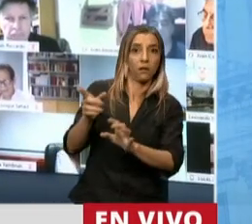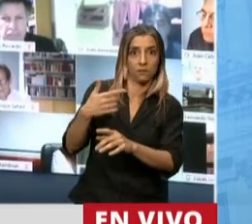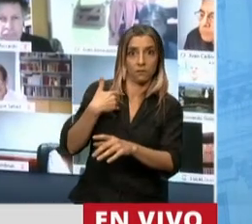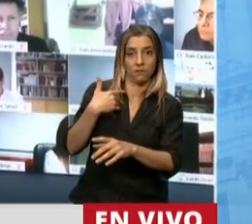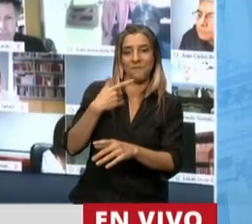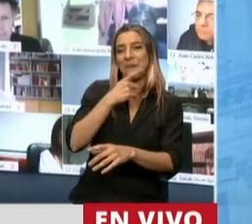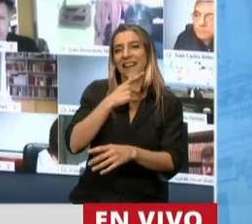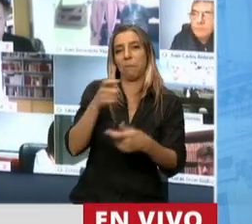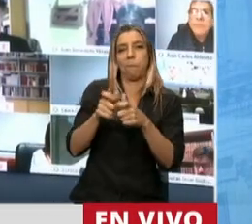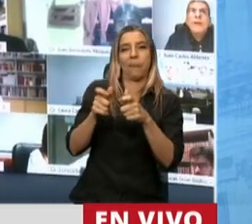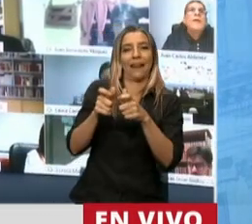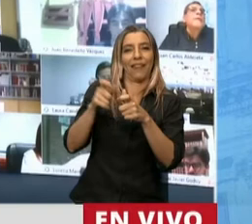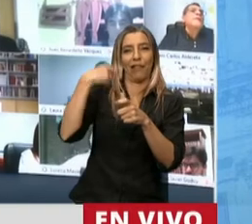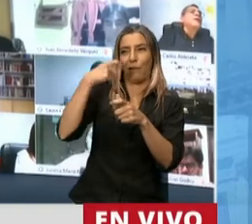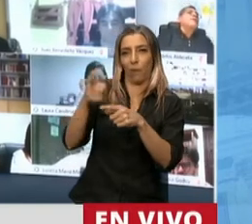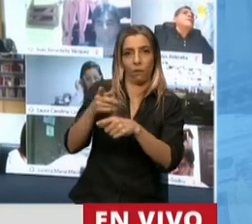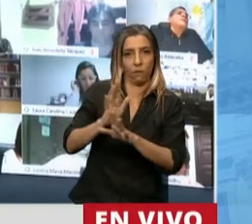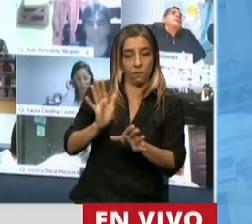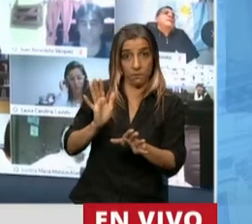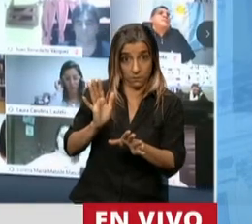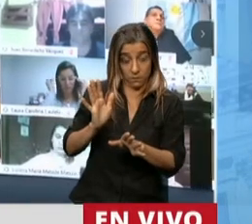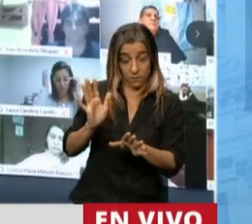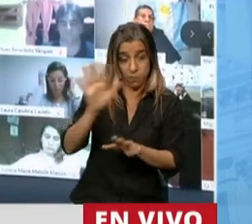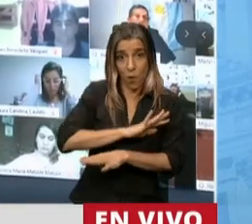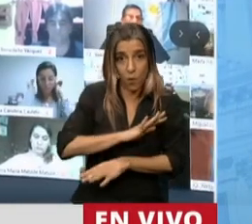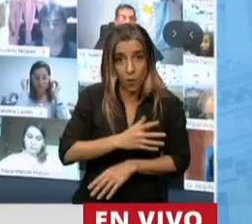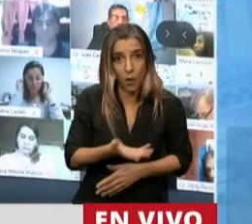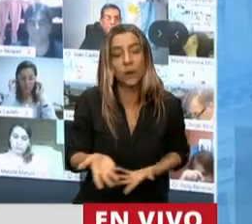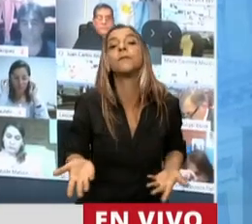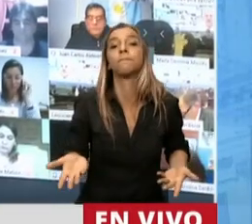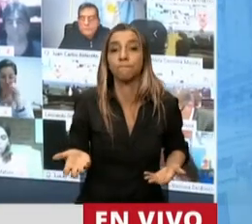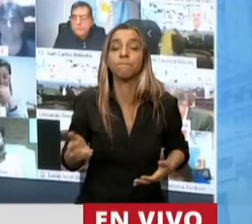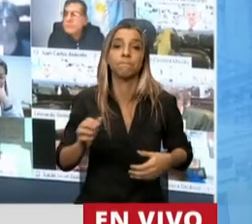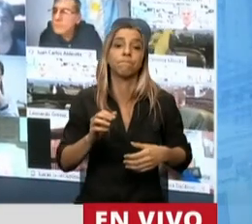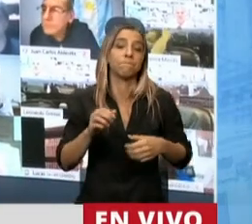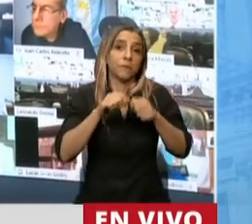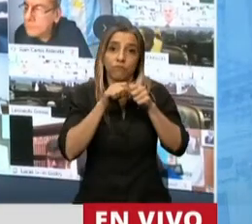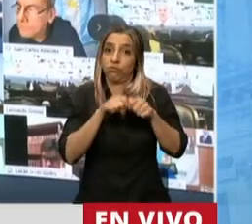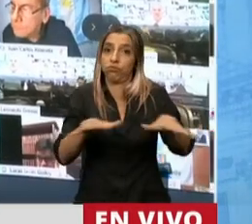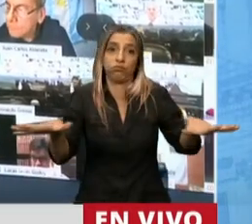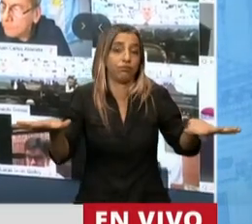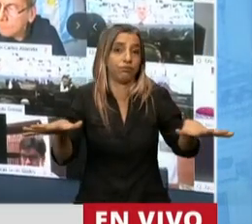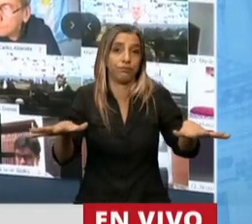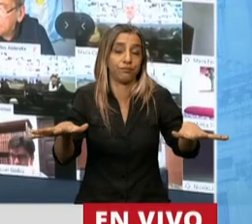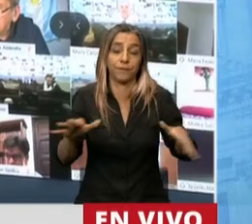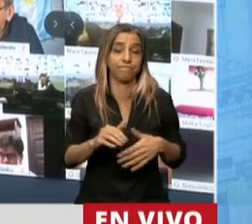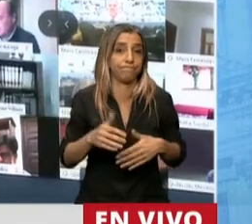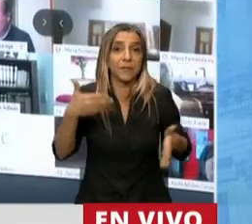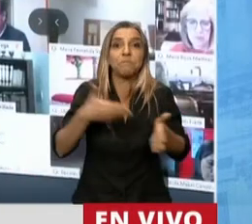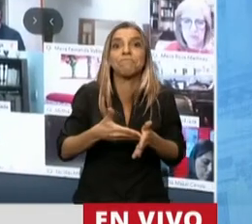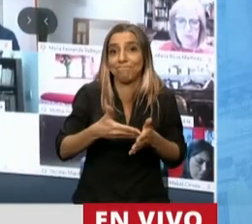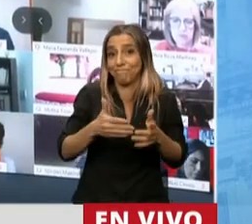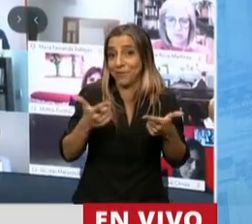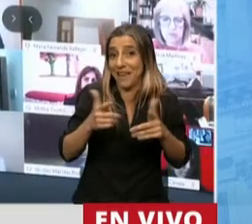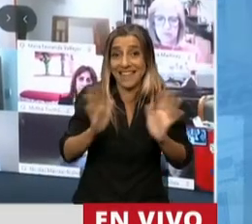ver en las películas. Y sin embargo, esta pandemia no tiene límites, y por